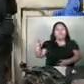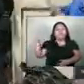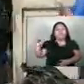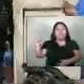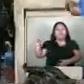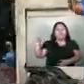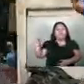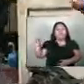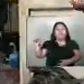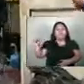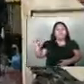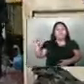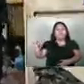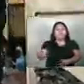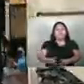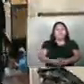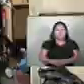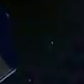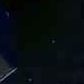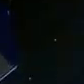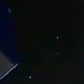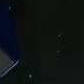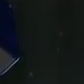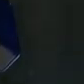Dani Guarita para Noticiero Hechos.